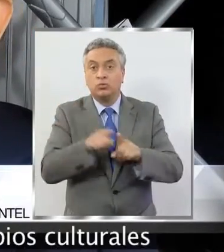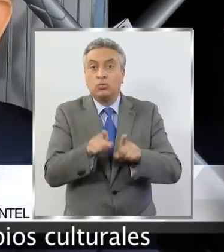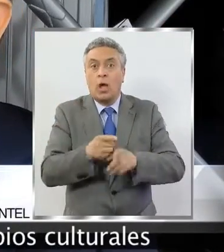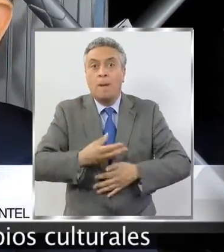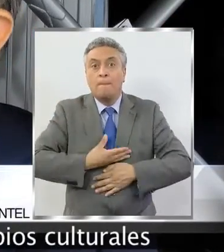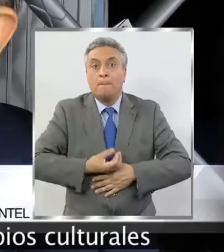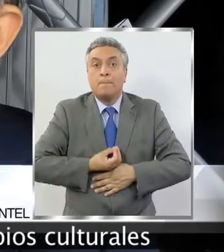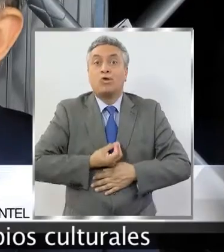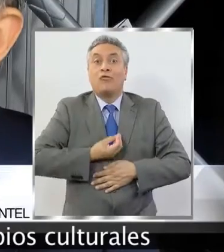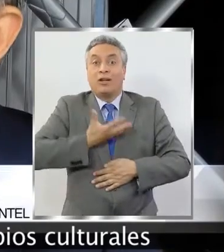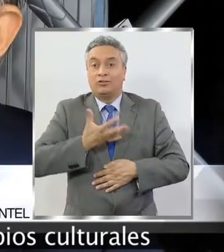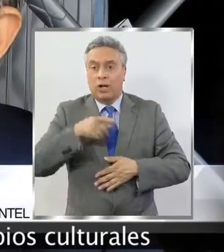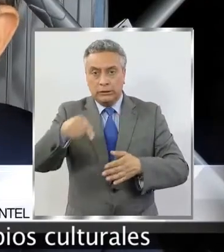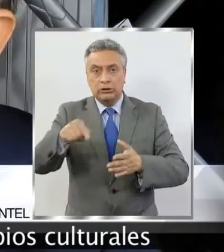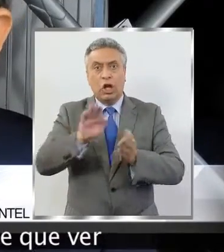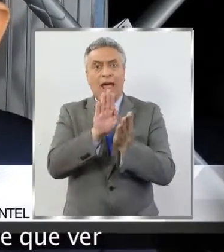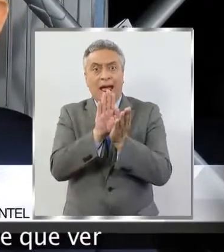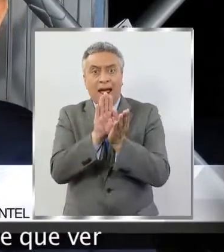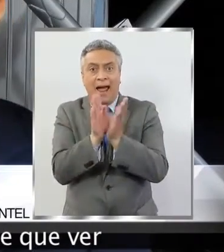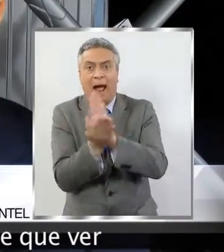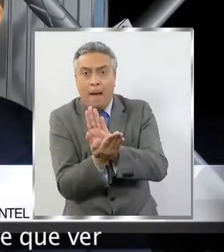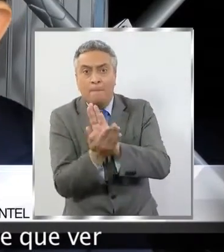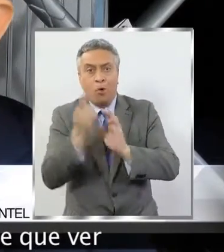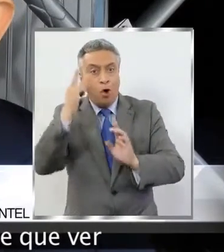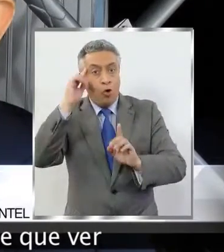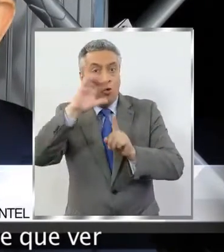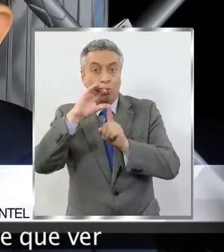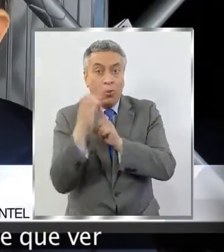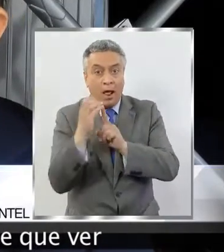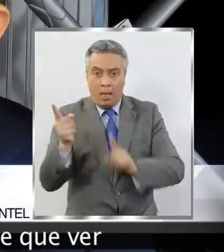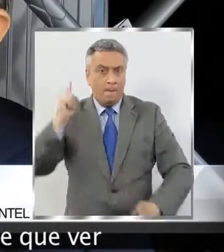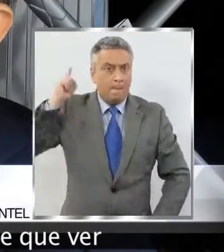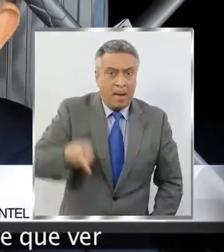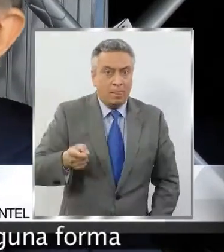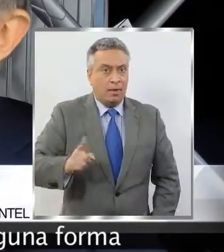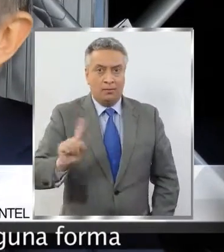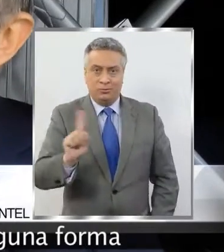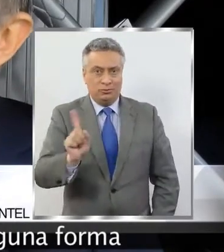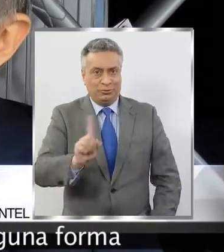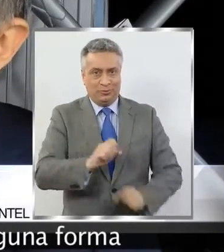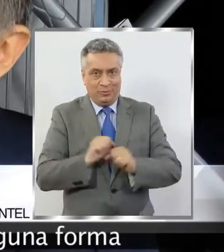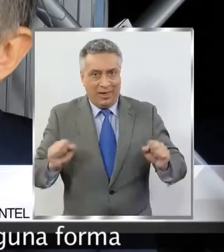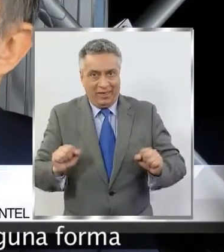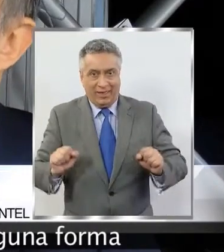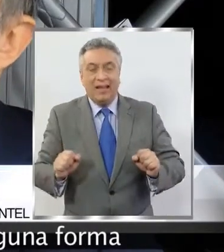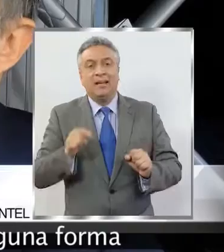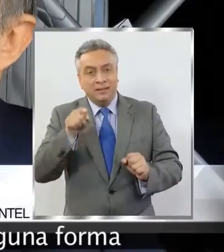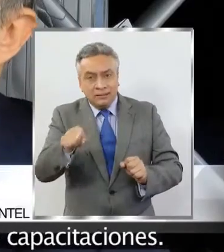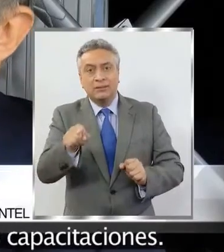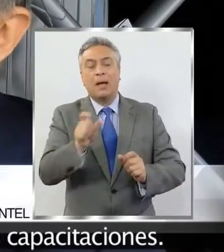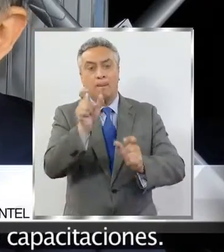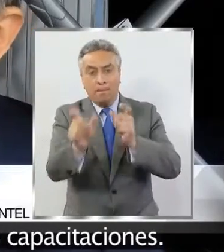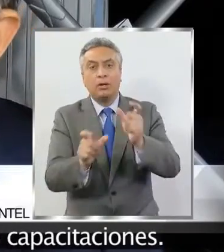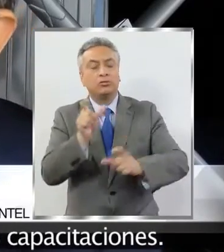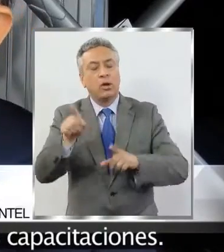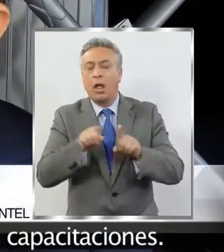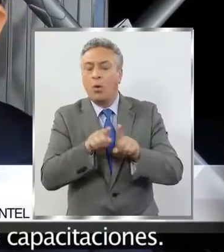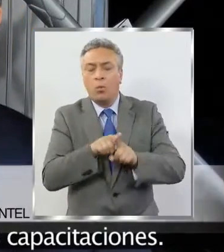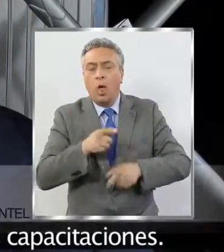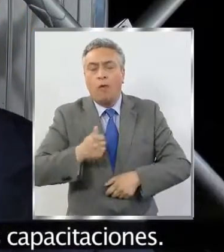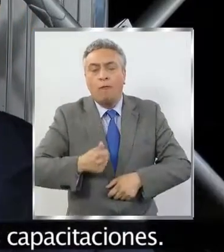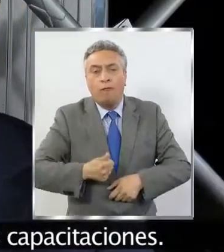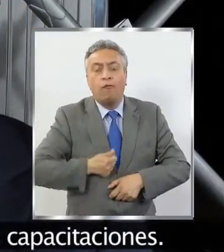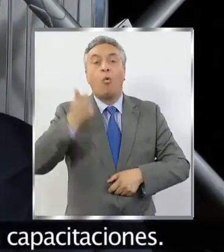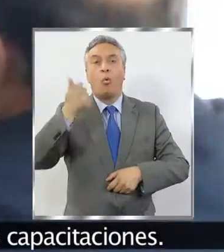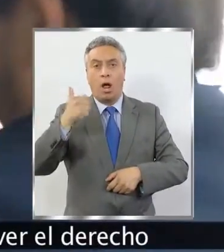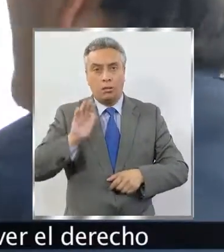motivación, porque finalmente estos cambios culturales no son por mandato, tienen que ver que las personas de alguna forma adhieran voluntariamente también